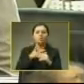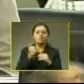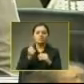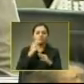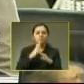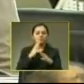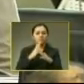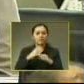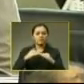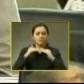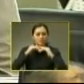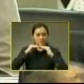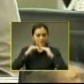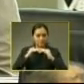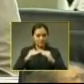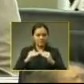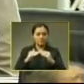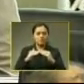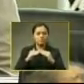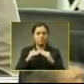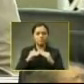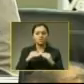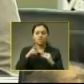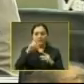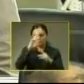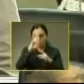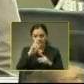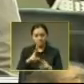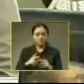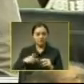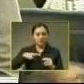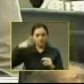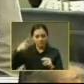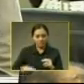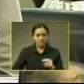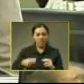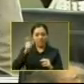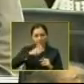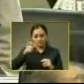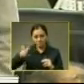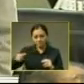ser equitativos y respetar la dignidad de las personas,